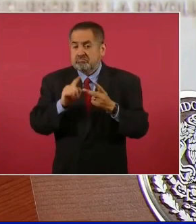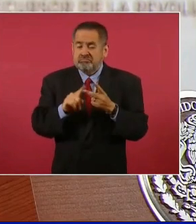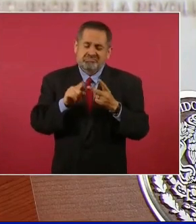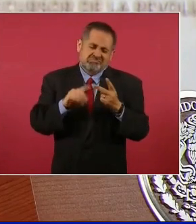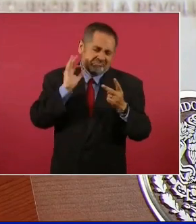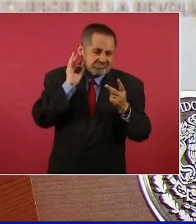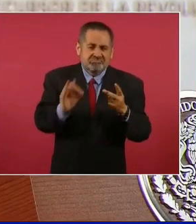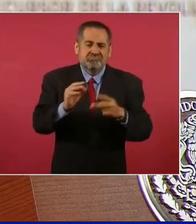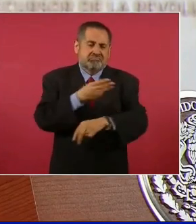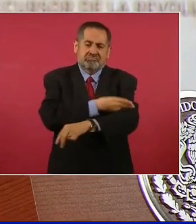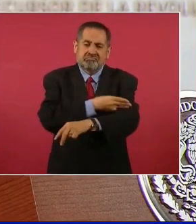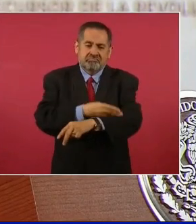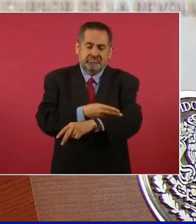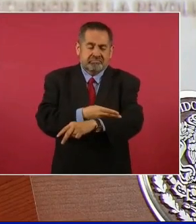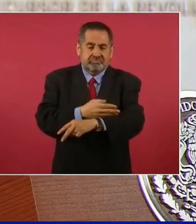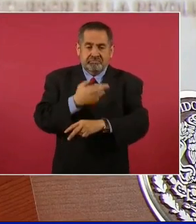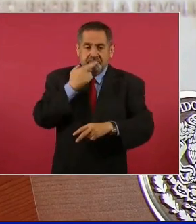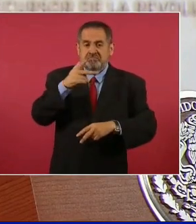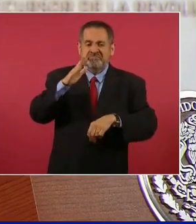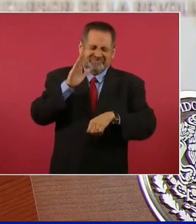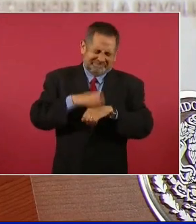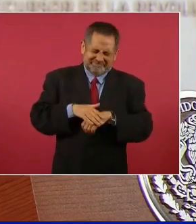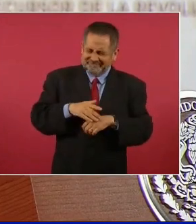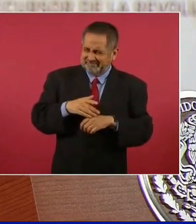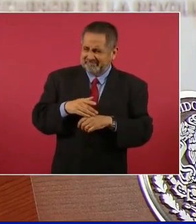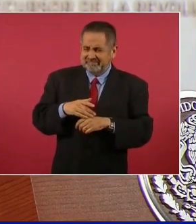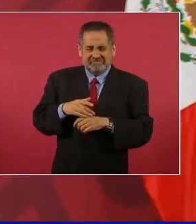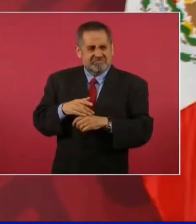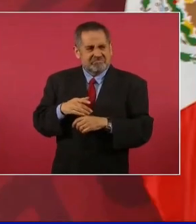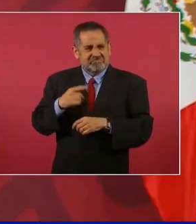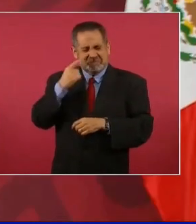como él. Es el más demócrata